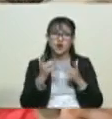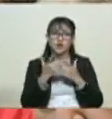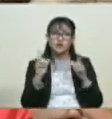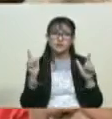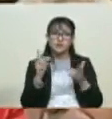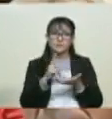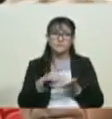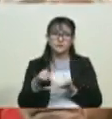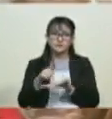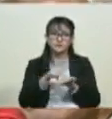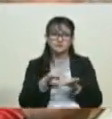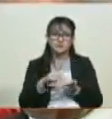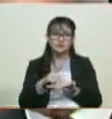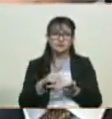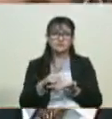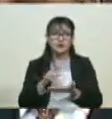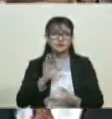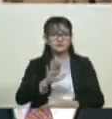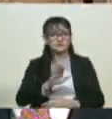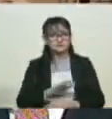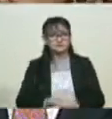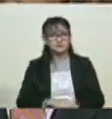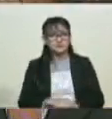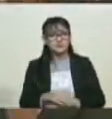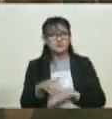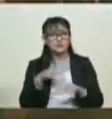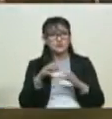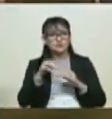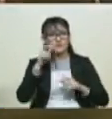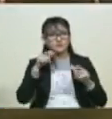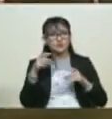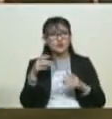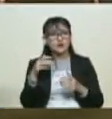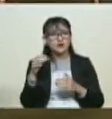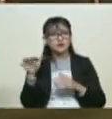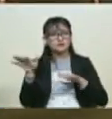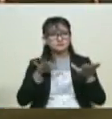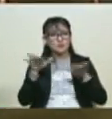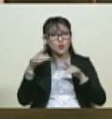participativa es así mucha gente que viene al exterior